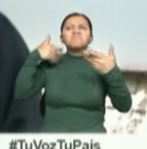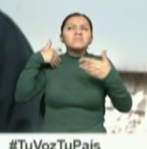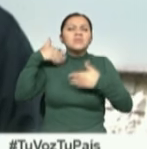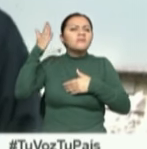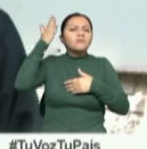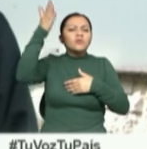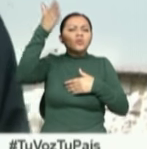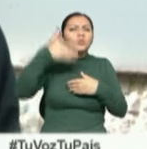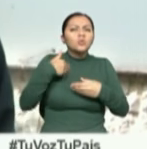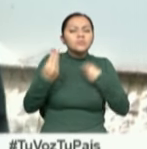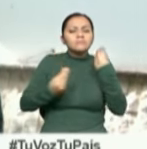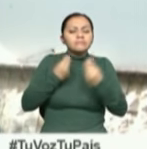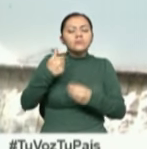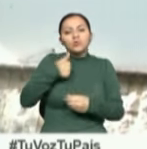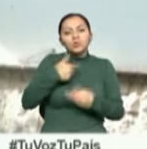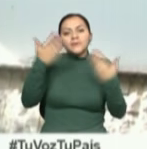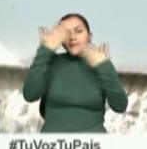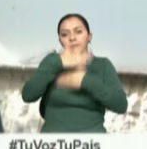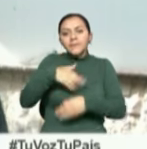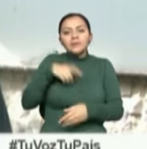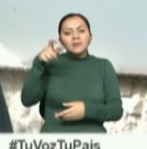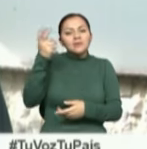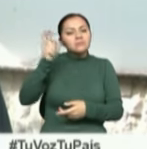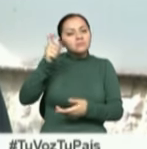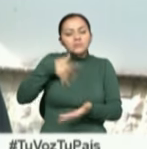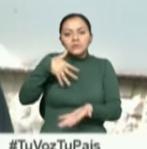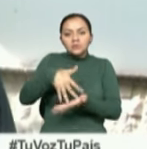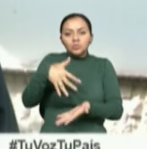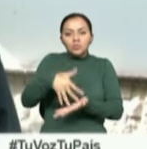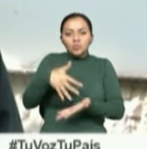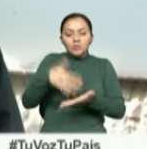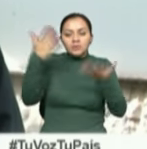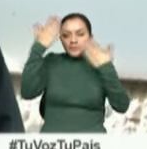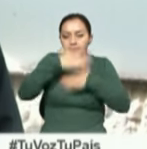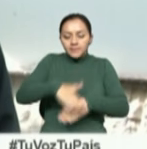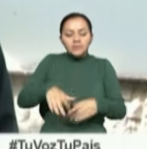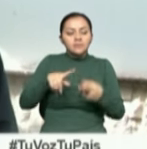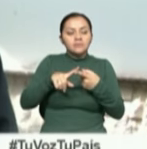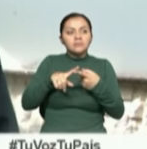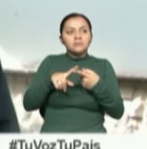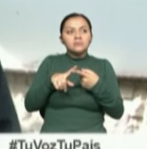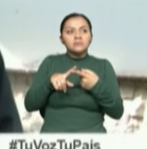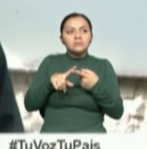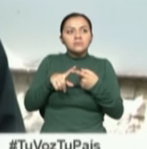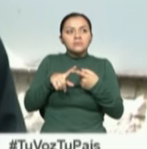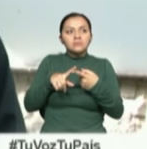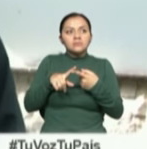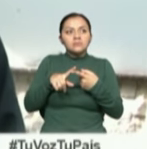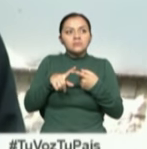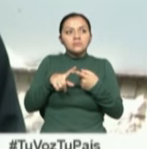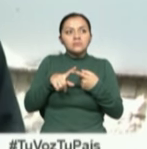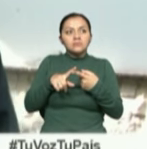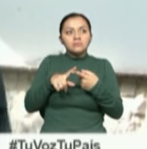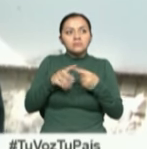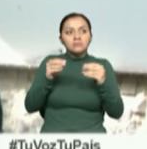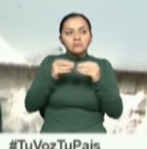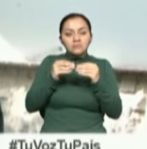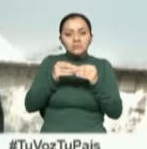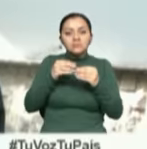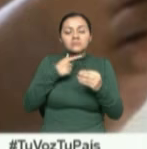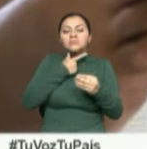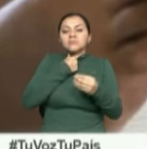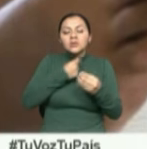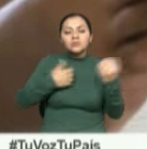siempre es acabar de estudiar, de seguir lo que a mí más me gusta, es ser